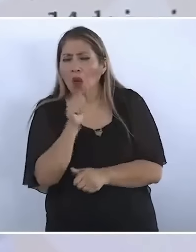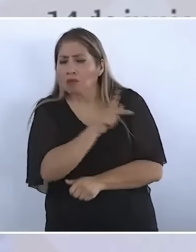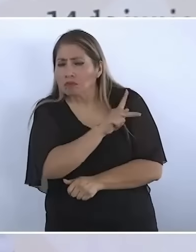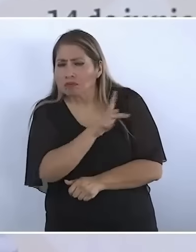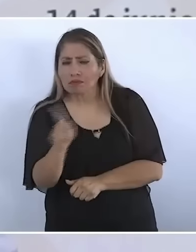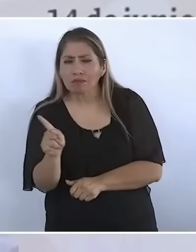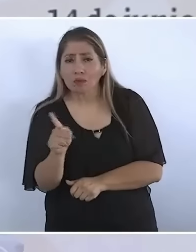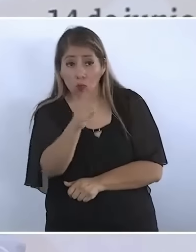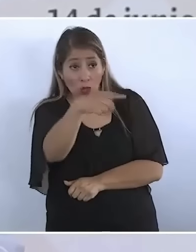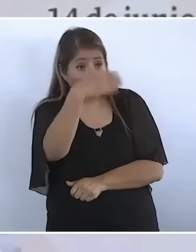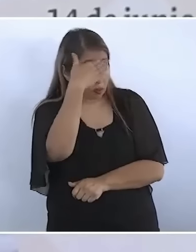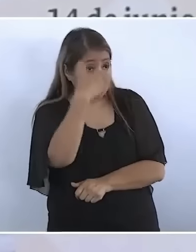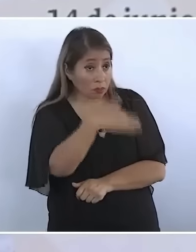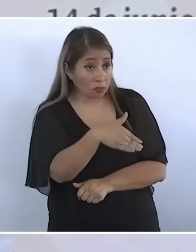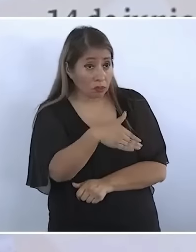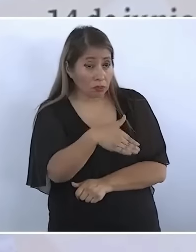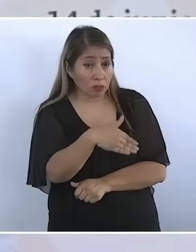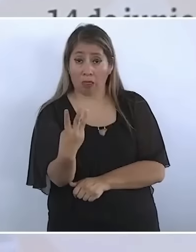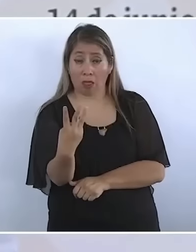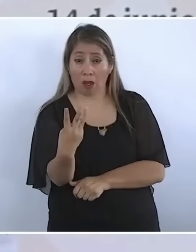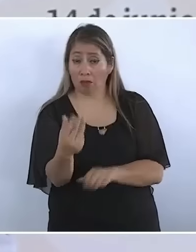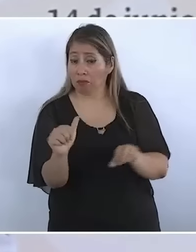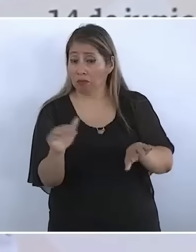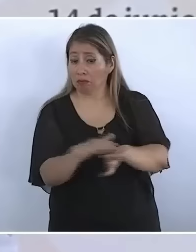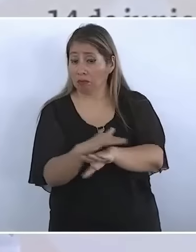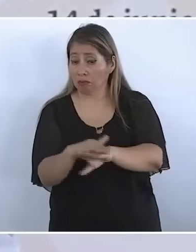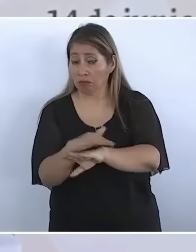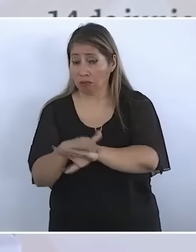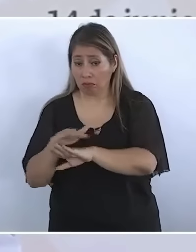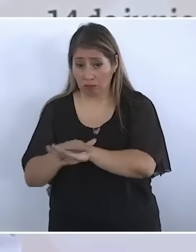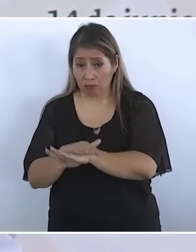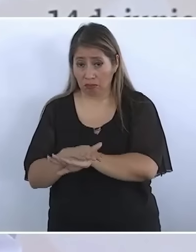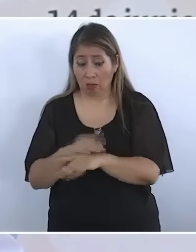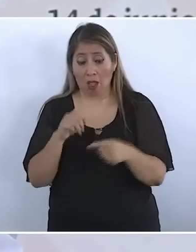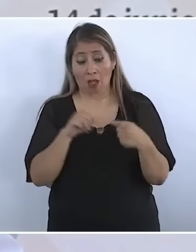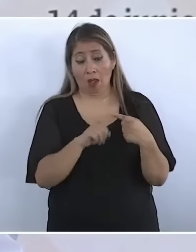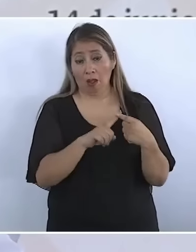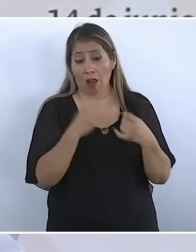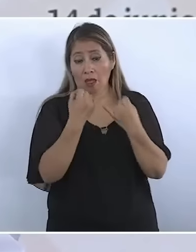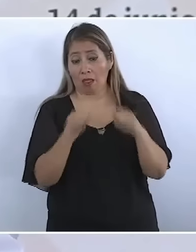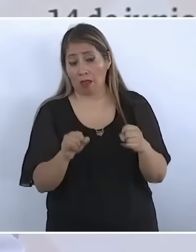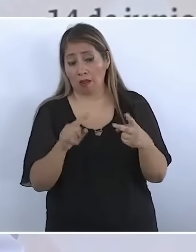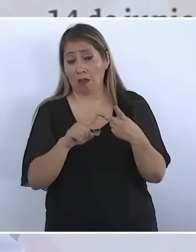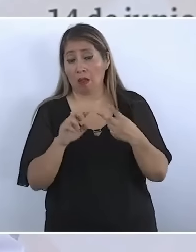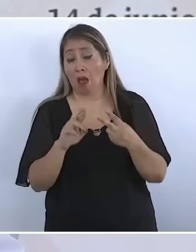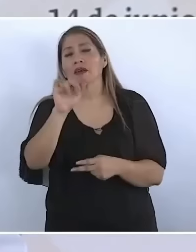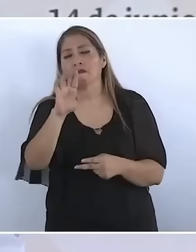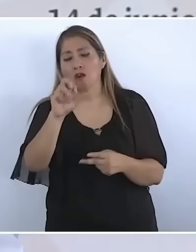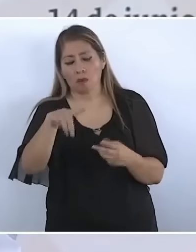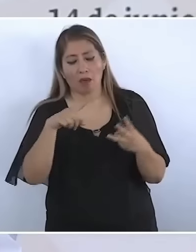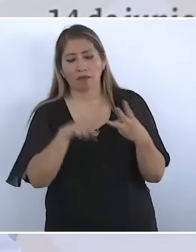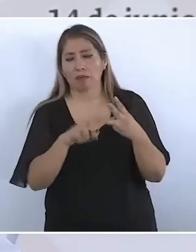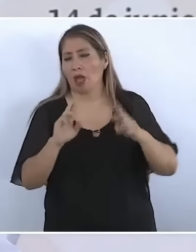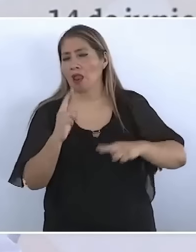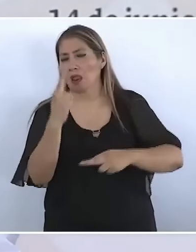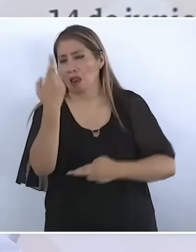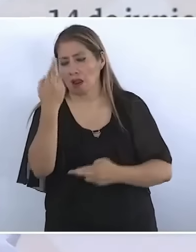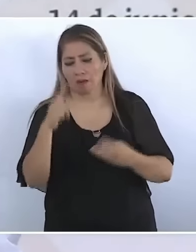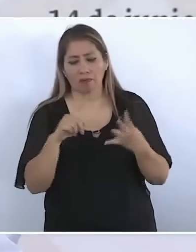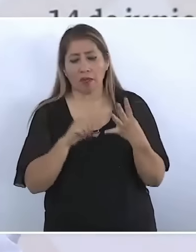ya lo saben ustedes, tres transformaciones en nuestro país: la independencia, la reforma, la revolución. Pero esas